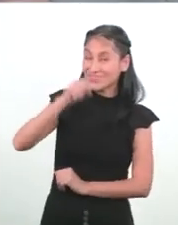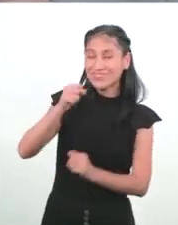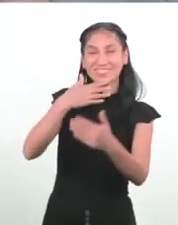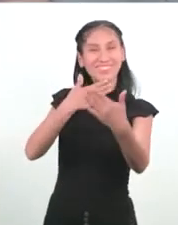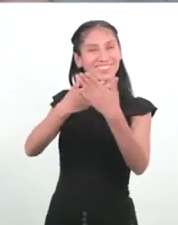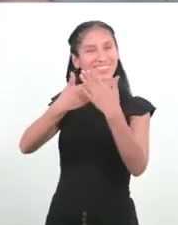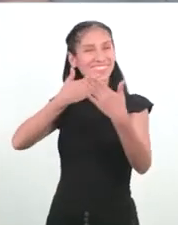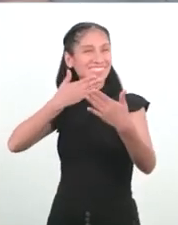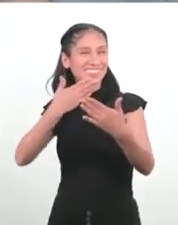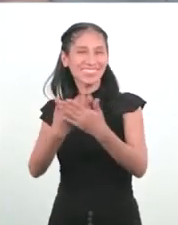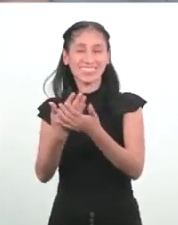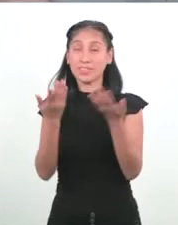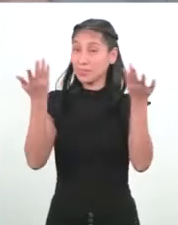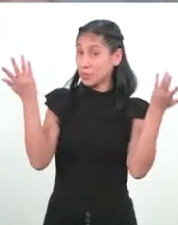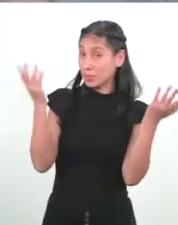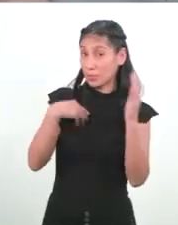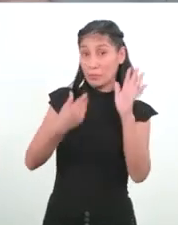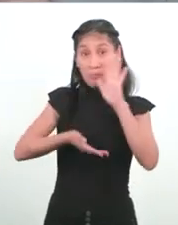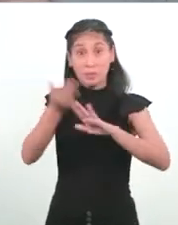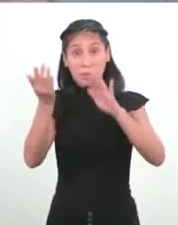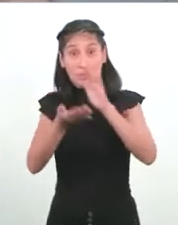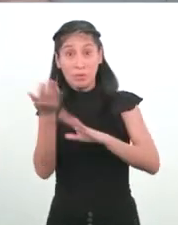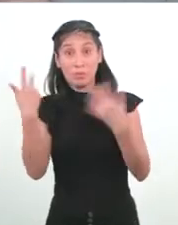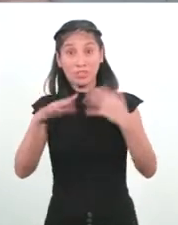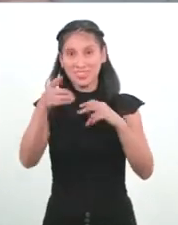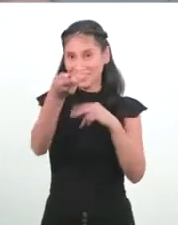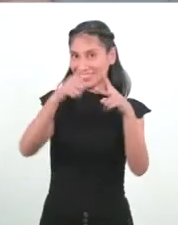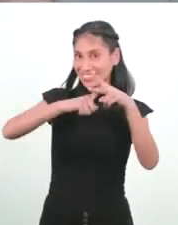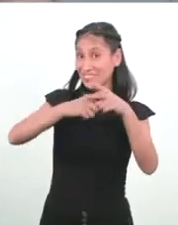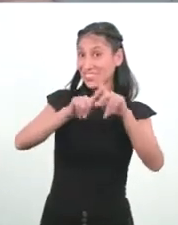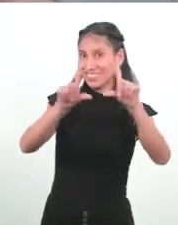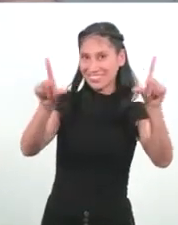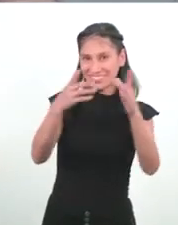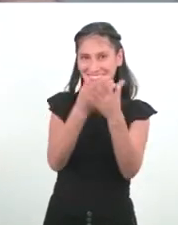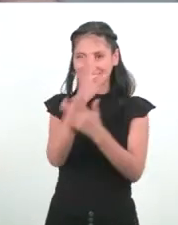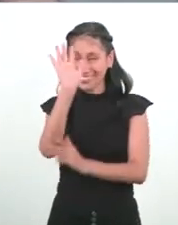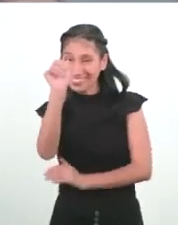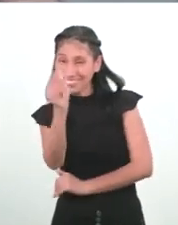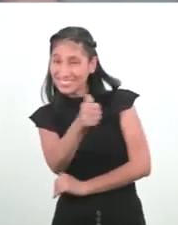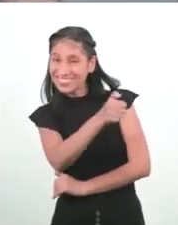Muchísimas, muchísimas gracias. Bueno, me voy porque sé que ya empieza su clase. ¡Hasta luego!